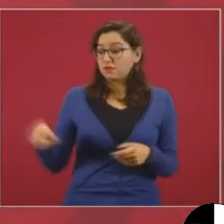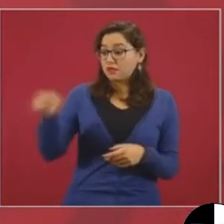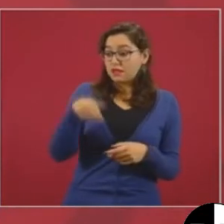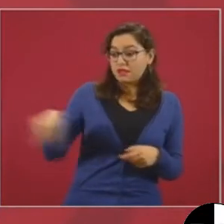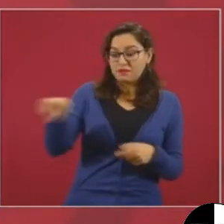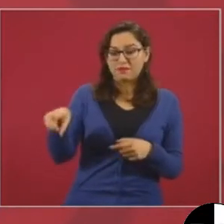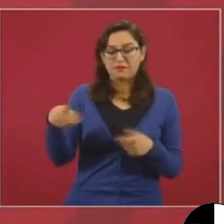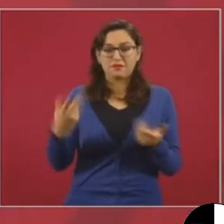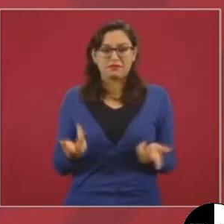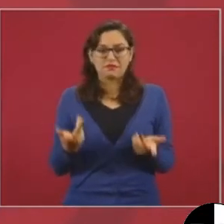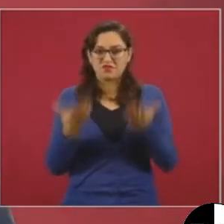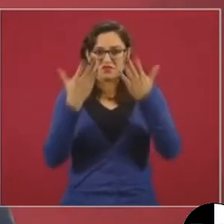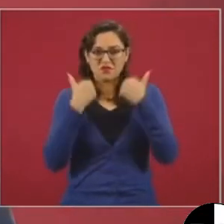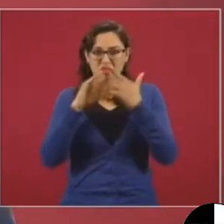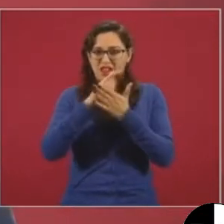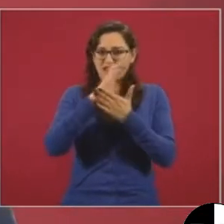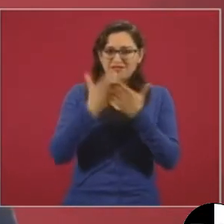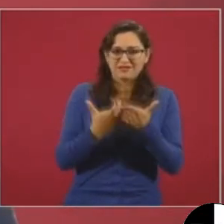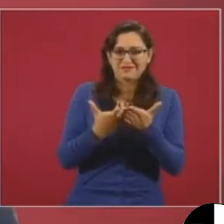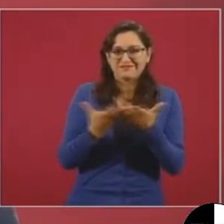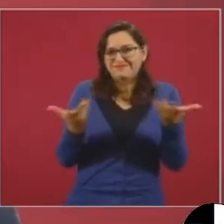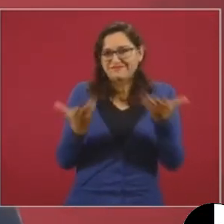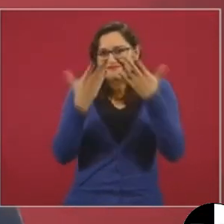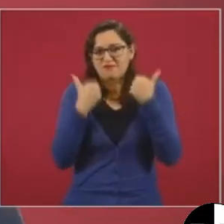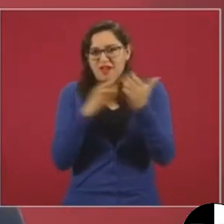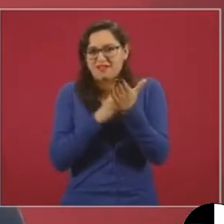les niegan sus prestaciones